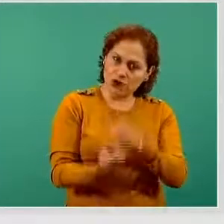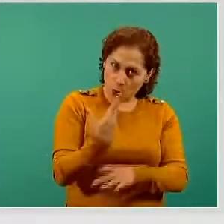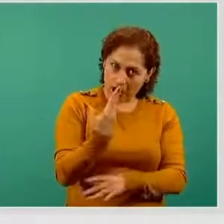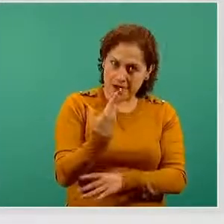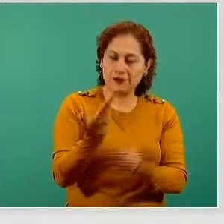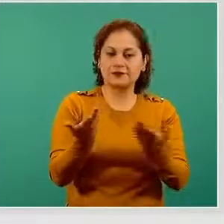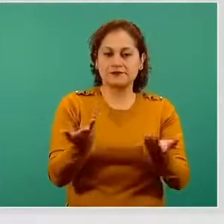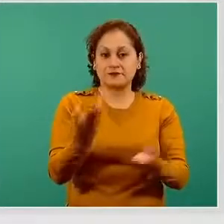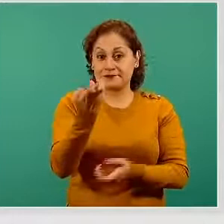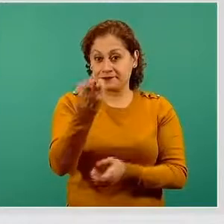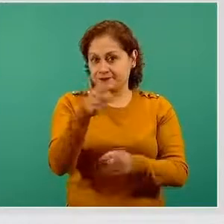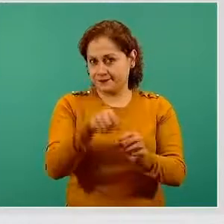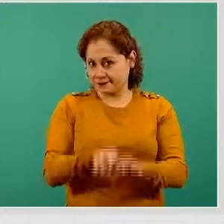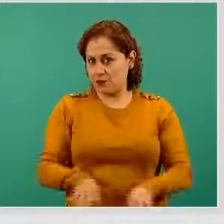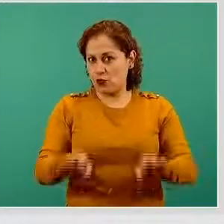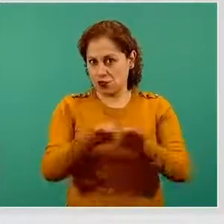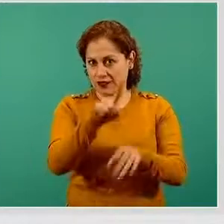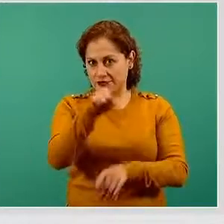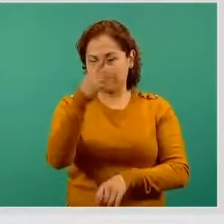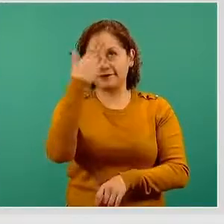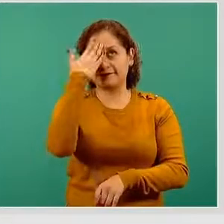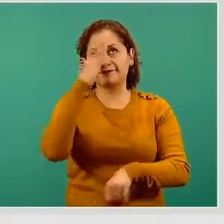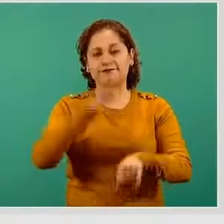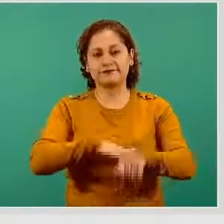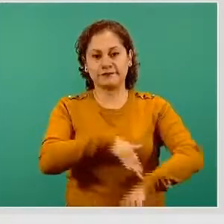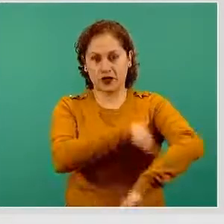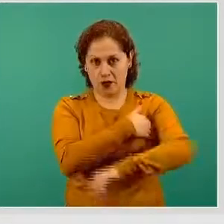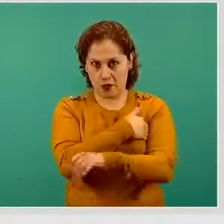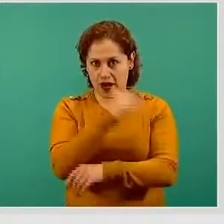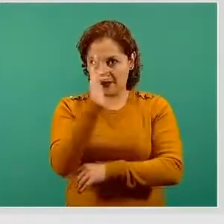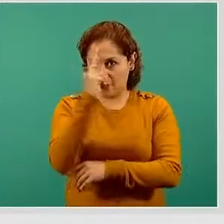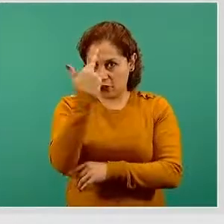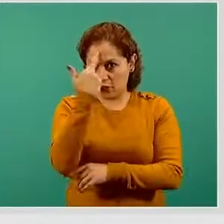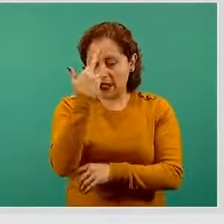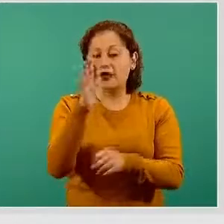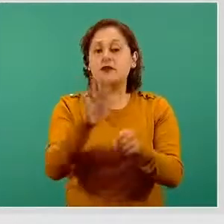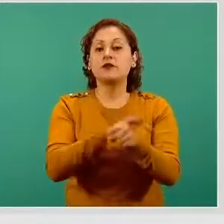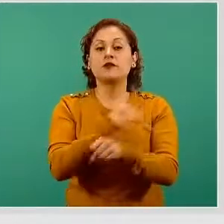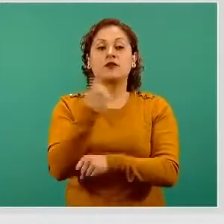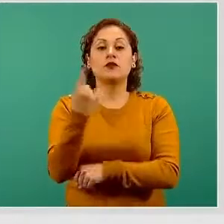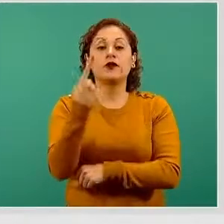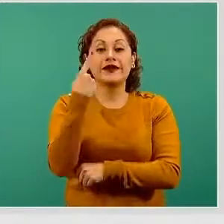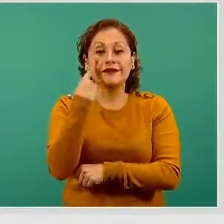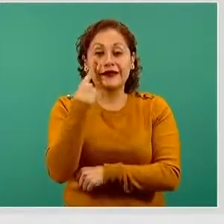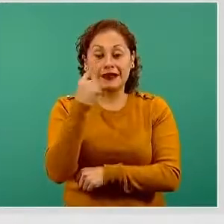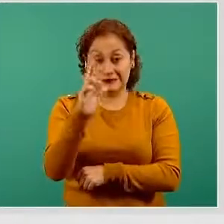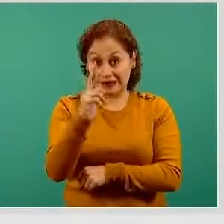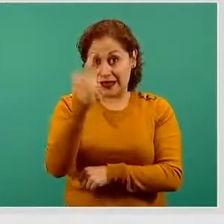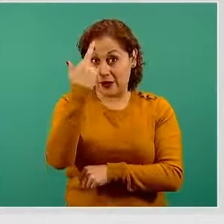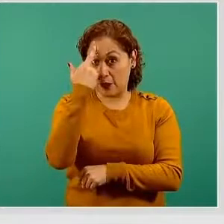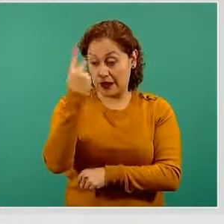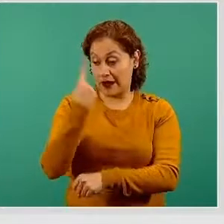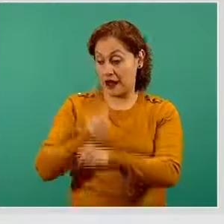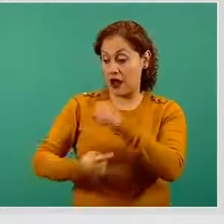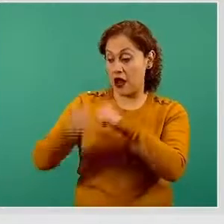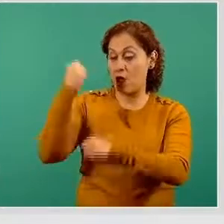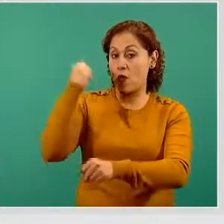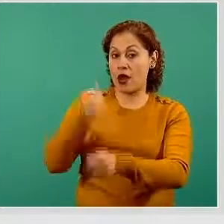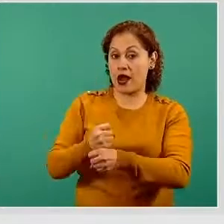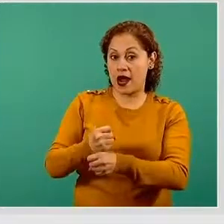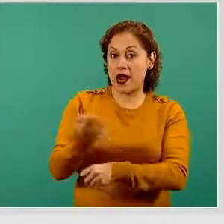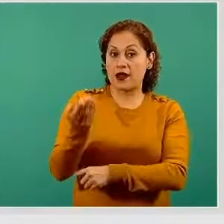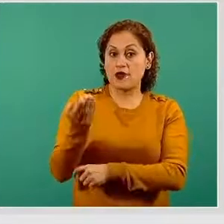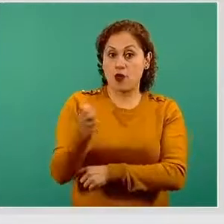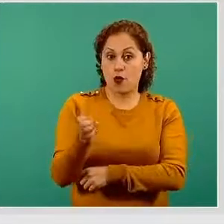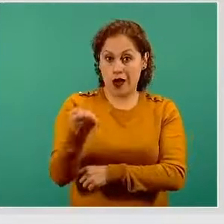esto? Porque entonces toda la población al menos enero del año pasado, descontando igual